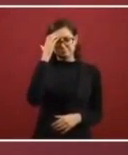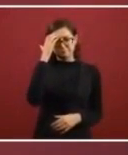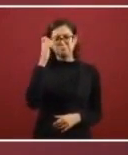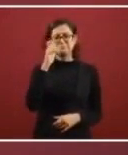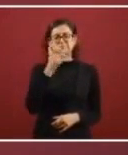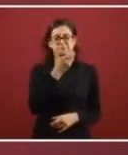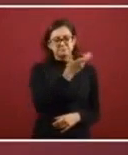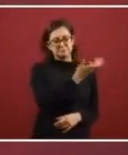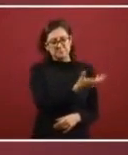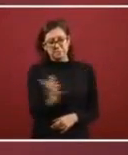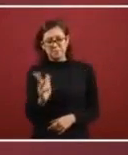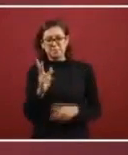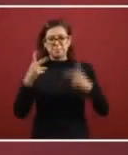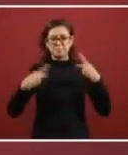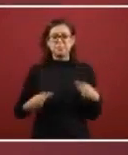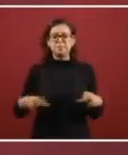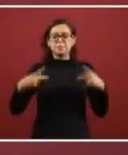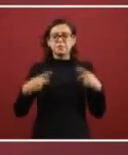quienes trabajan